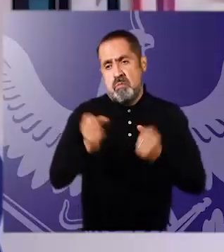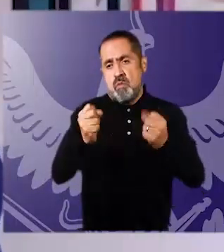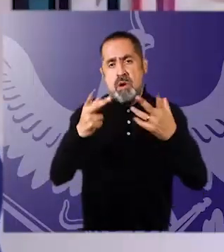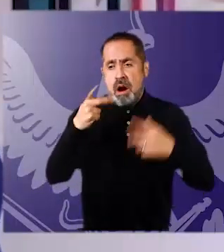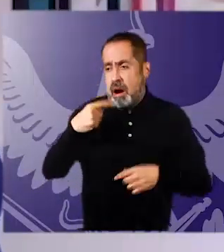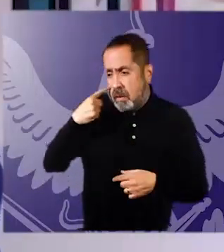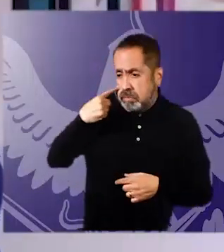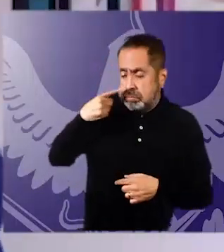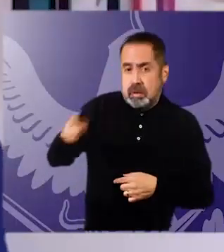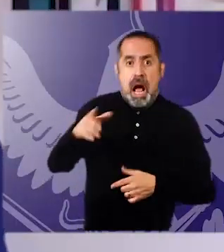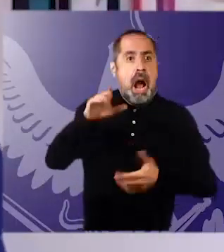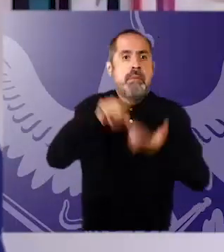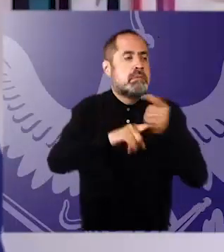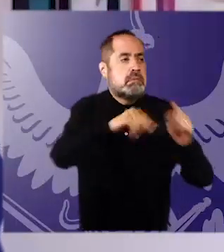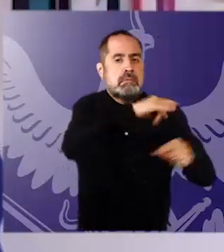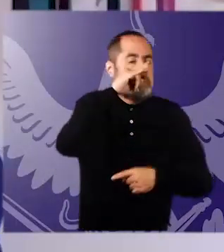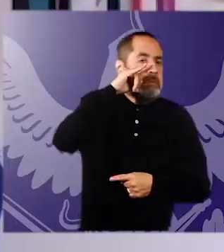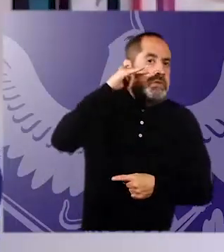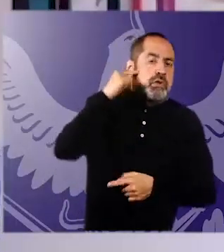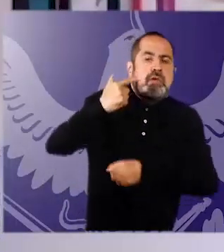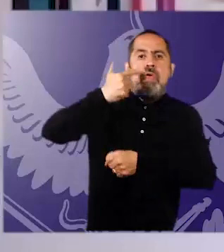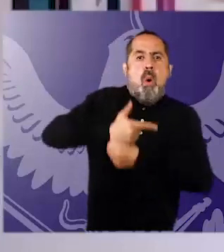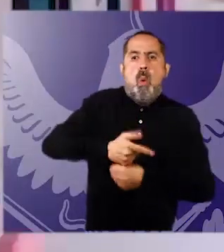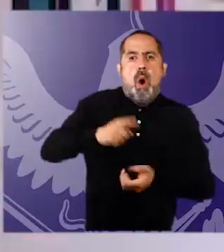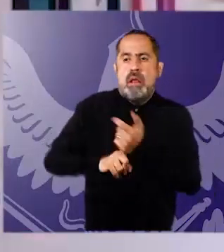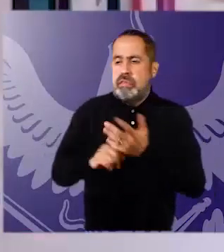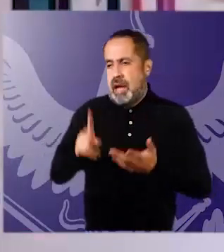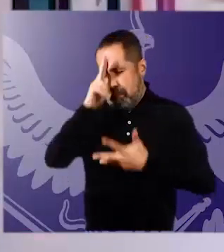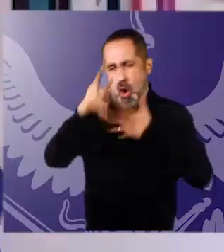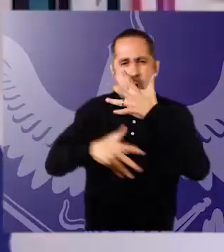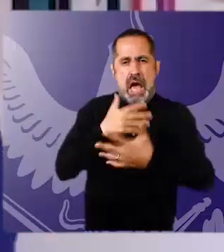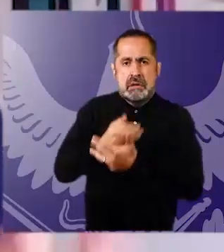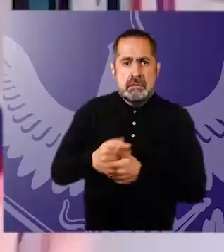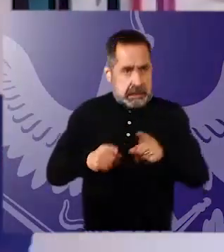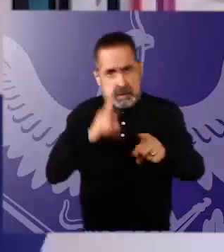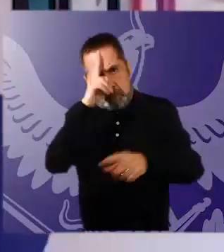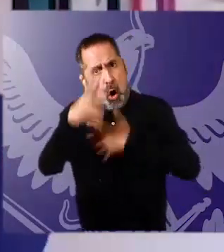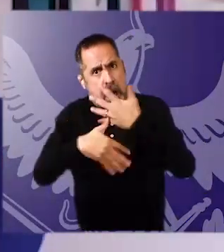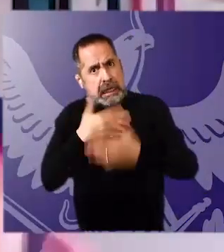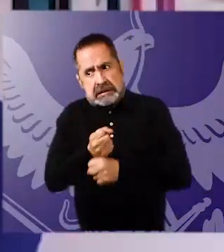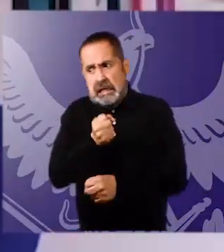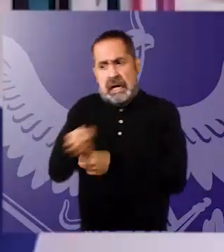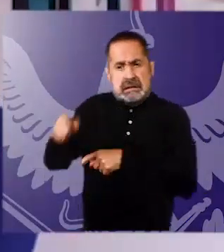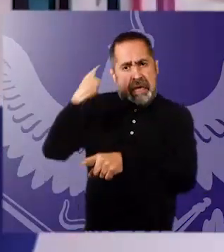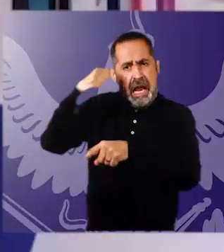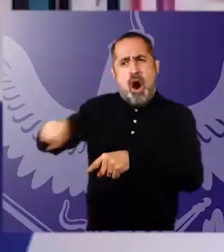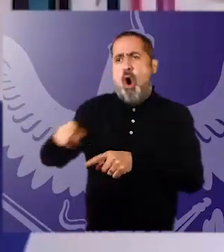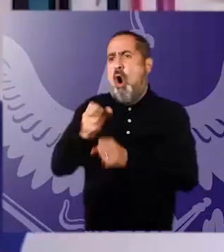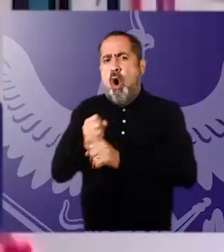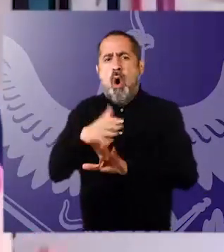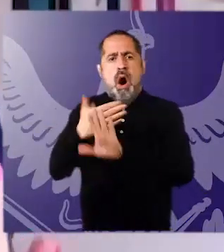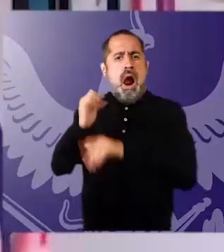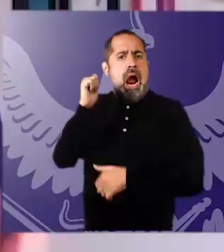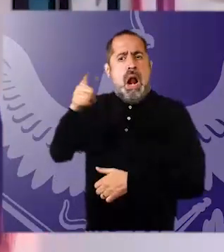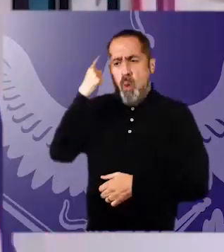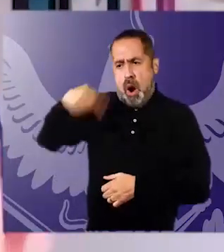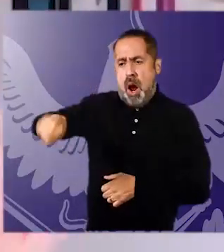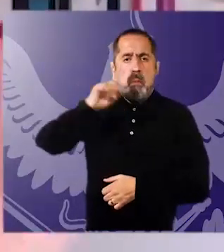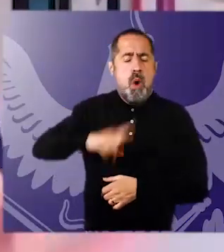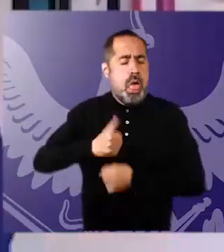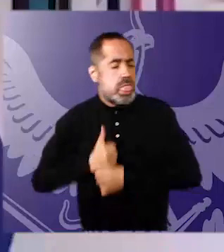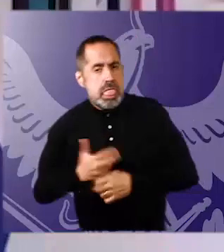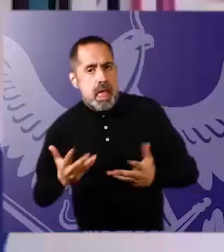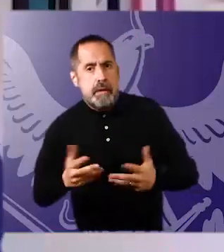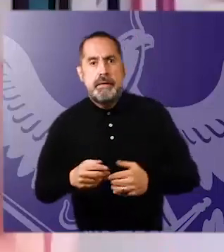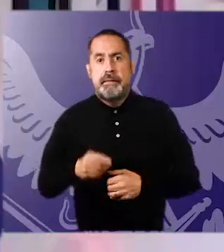muchas veces son violencias invisibles o que decimos, tampoco es violencia. Sí es violencia. Y también